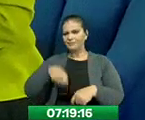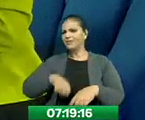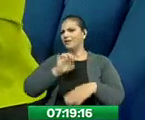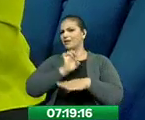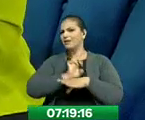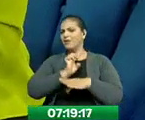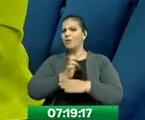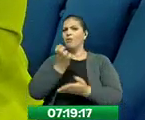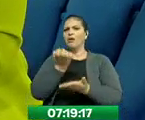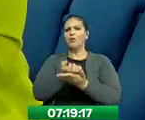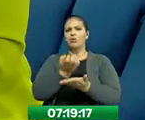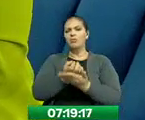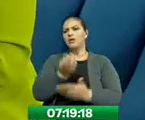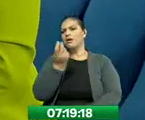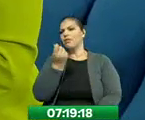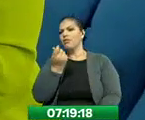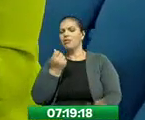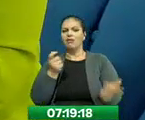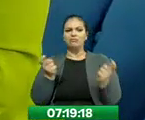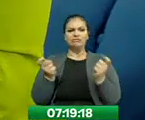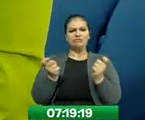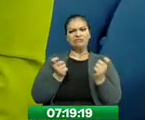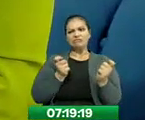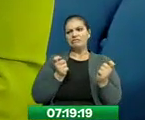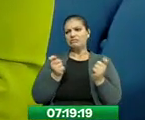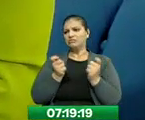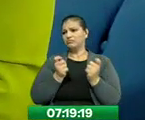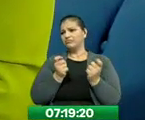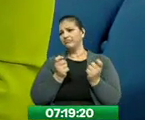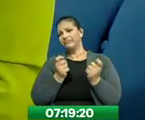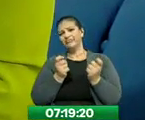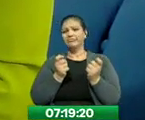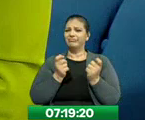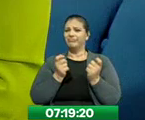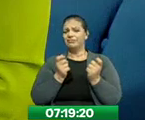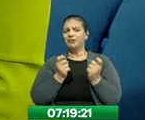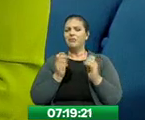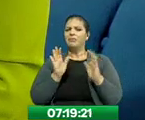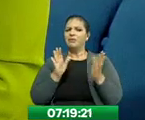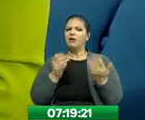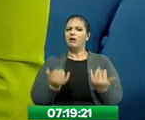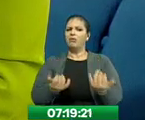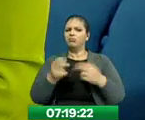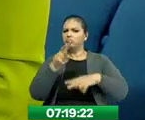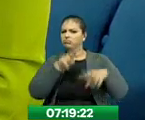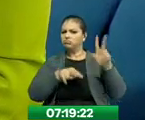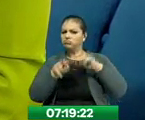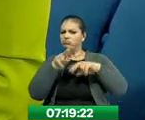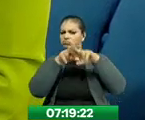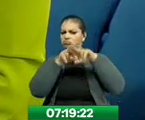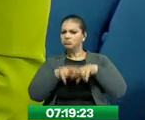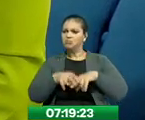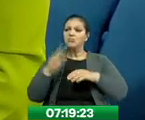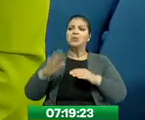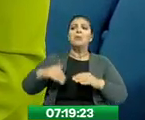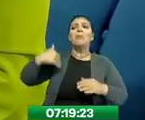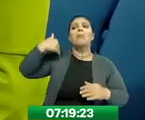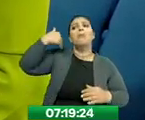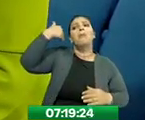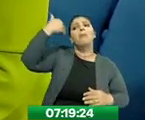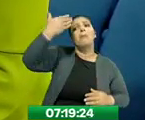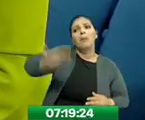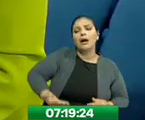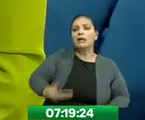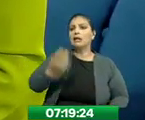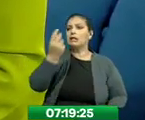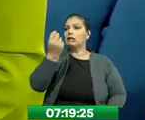están manejando los temas financieros, ha dicho, ok, pasaron la segunda revisión, pero para futuros desembolsos de créditos internacionales se tiene que cumplir con